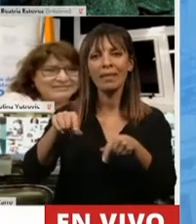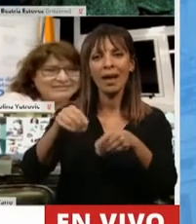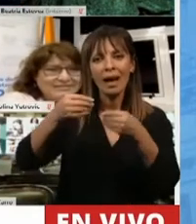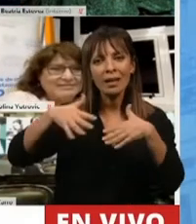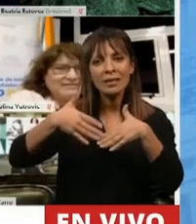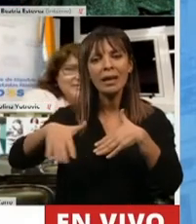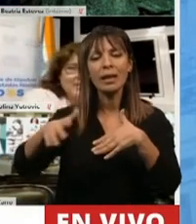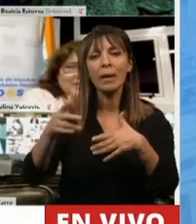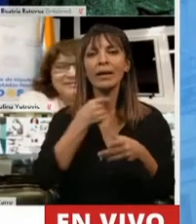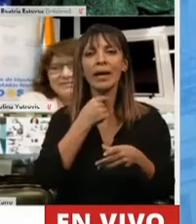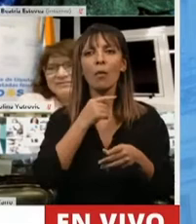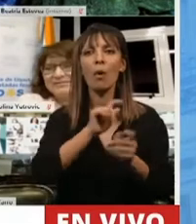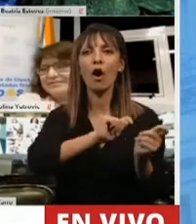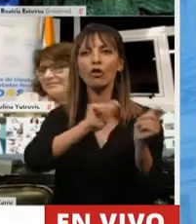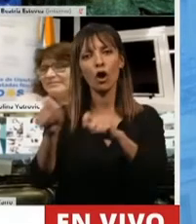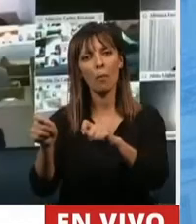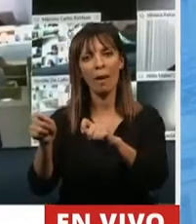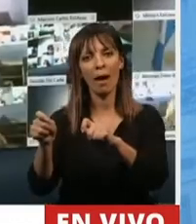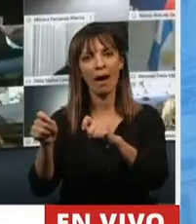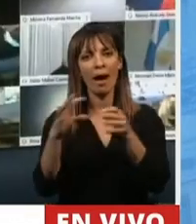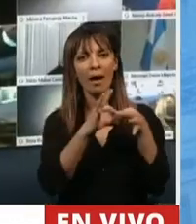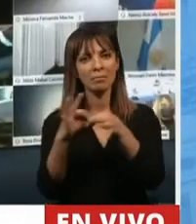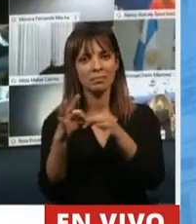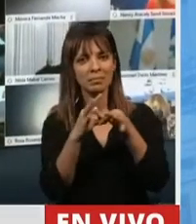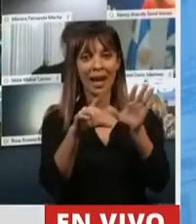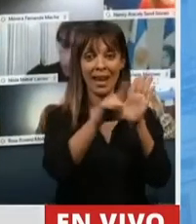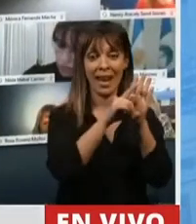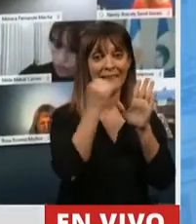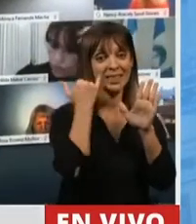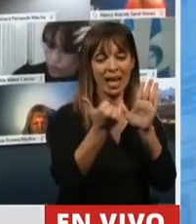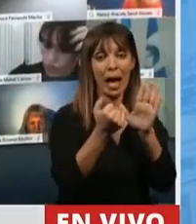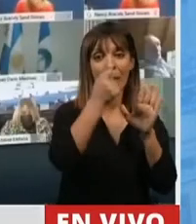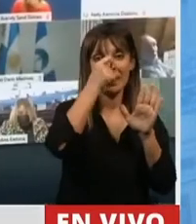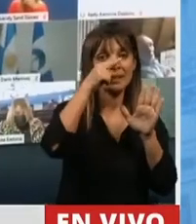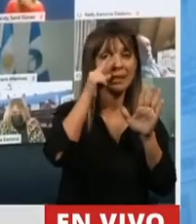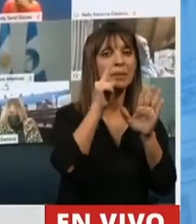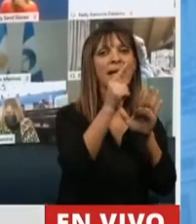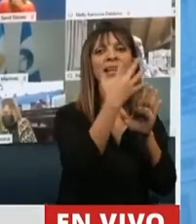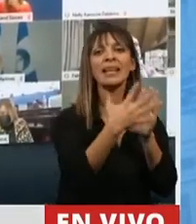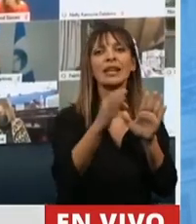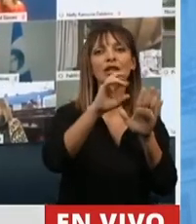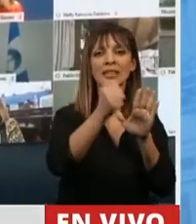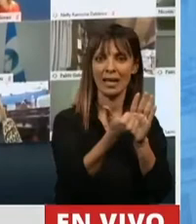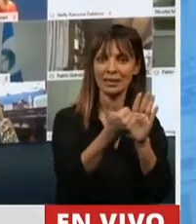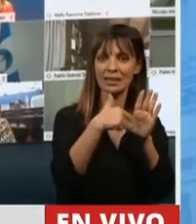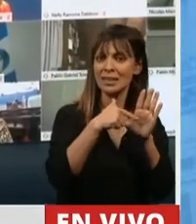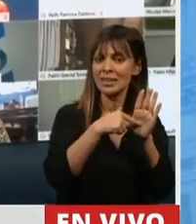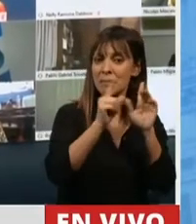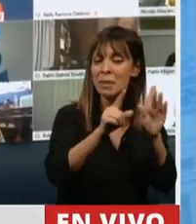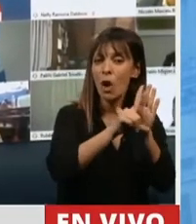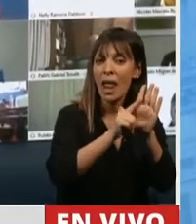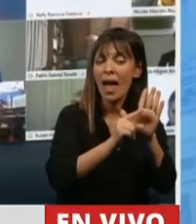reemplazar en parte articulado de la actual ley 27.506, que en forma